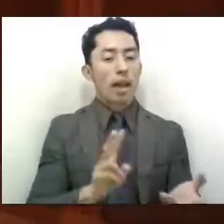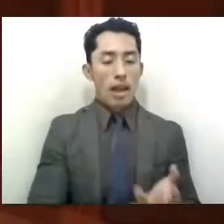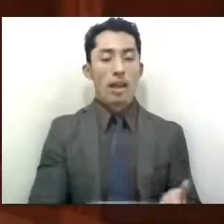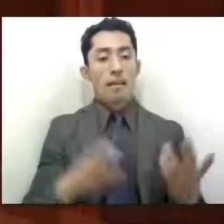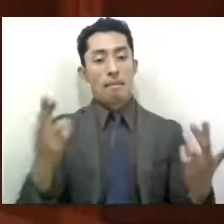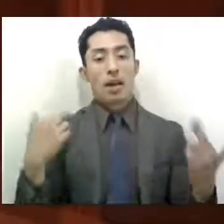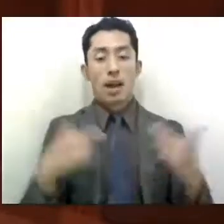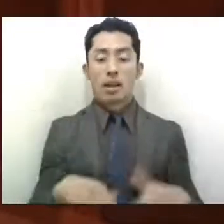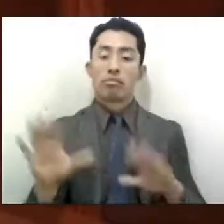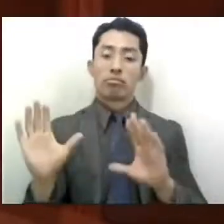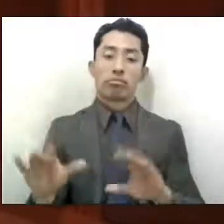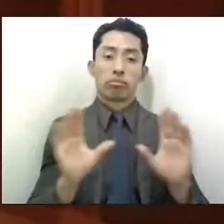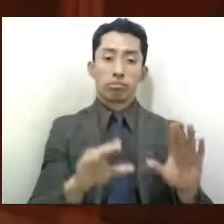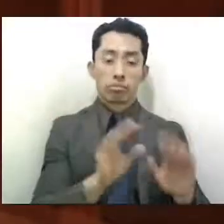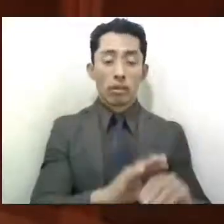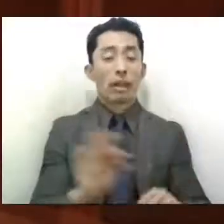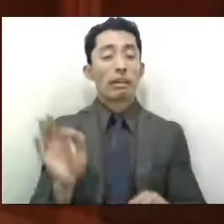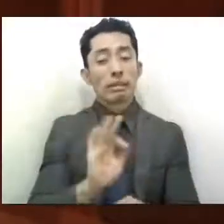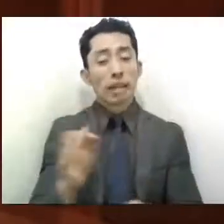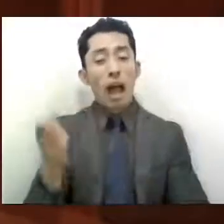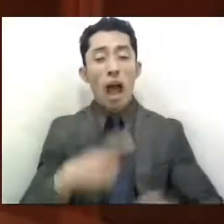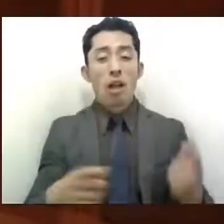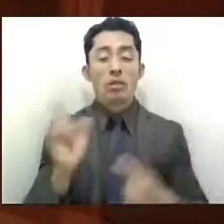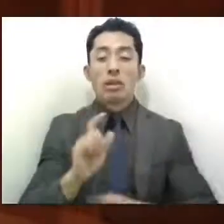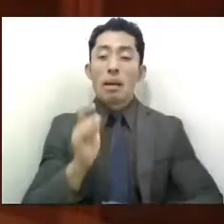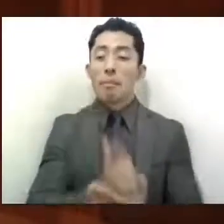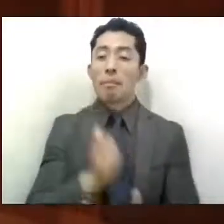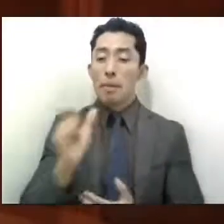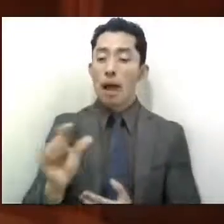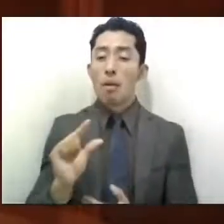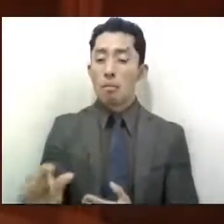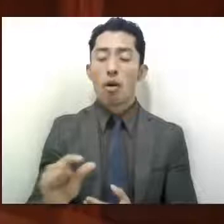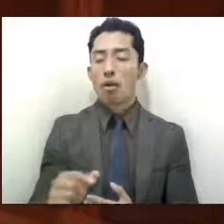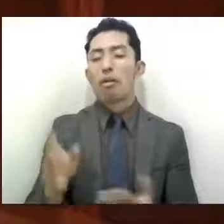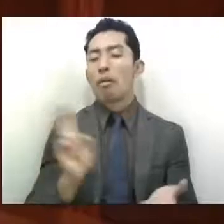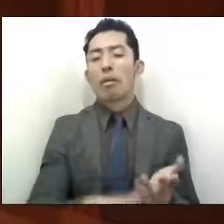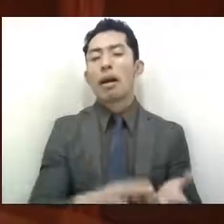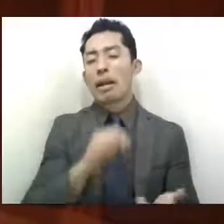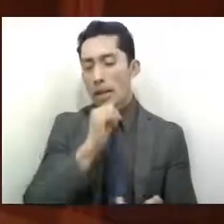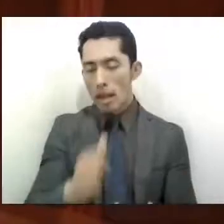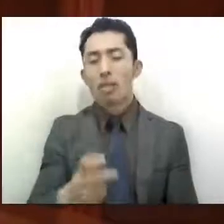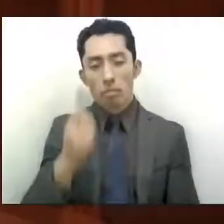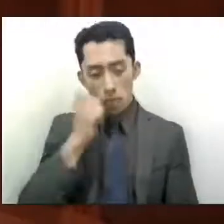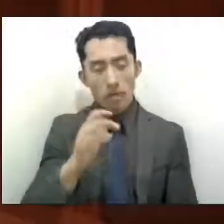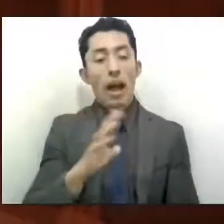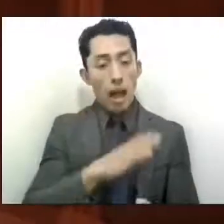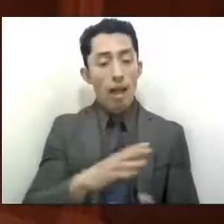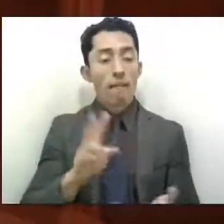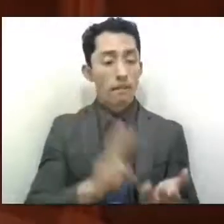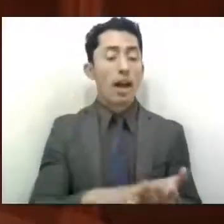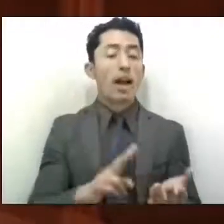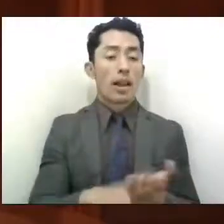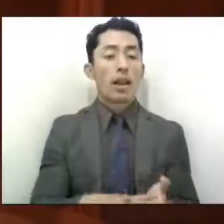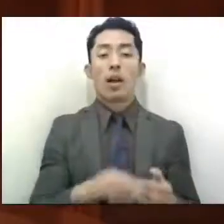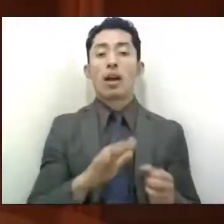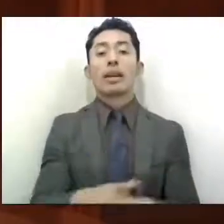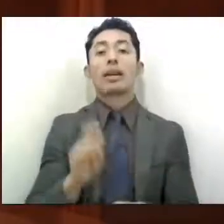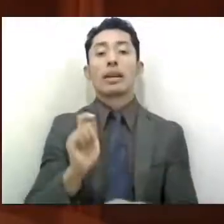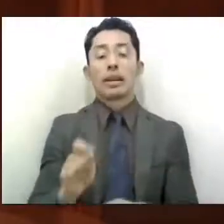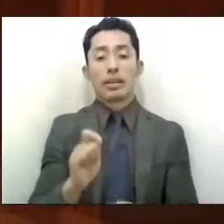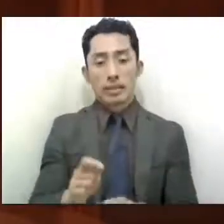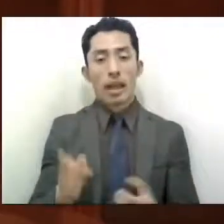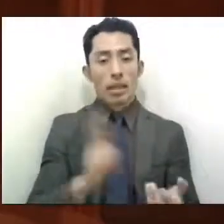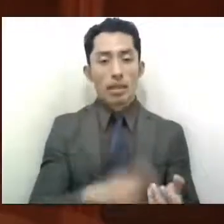ser menospreciada y mal pagada, tenía una gran responsabilidad, la de modificar el estado intelectual de nuestro